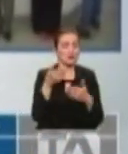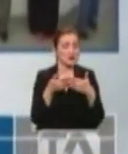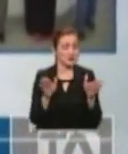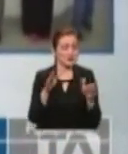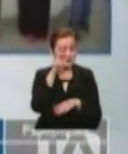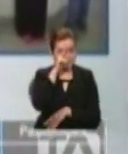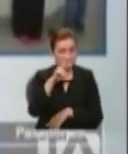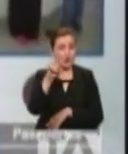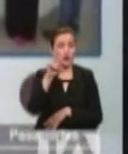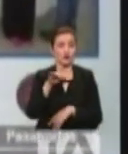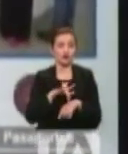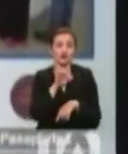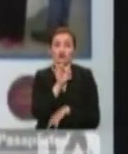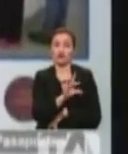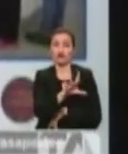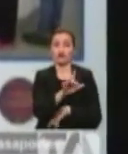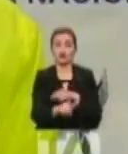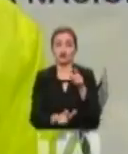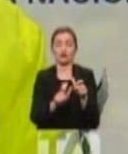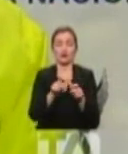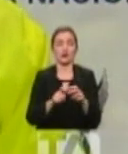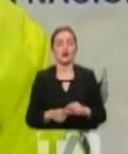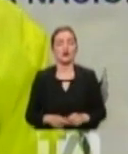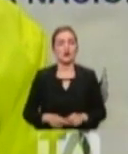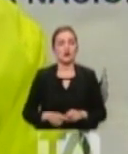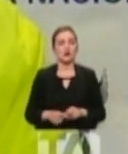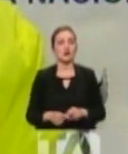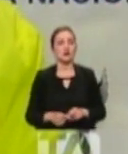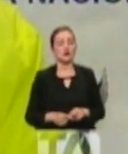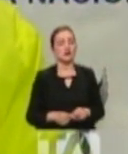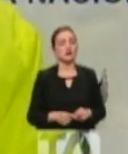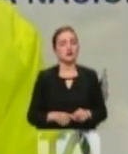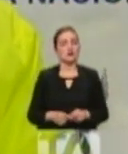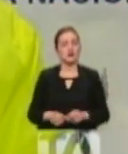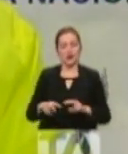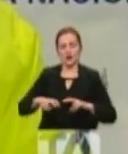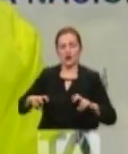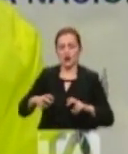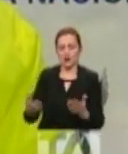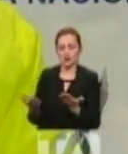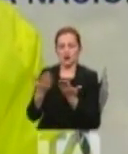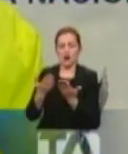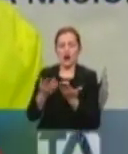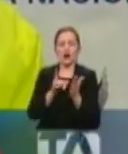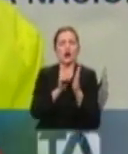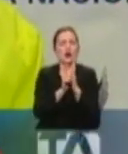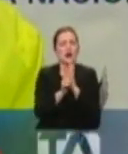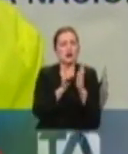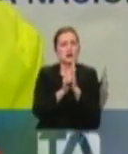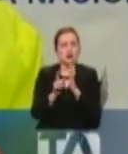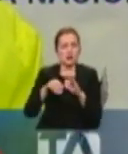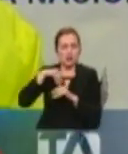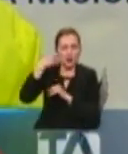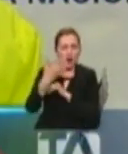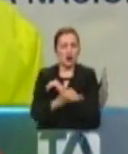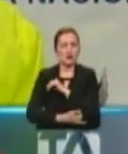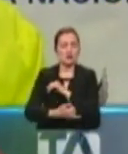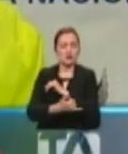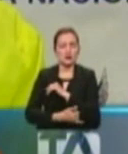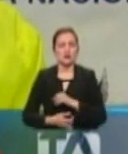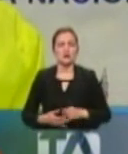o México eran abandonados. Entre los indicios compilados existen depósitos al exterior,